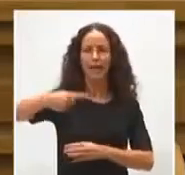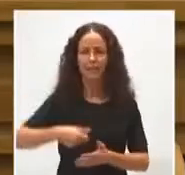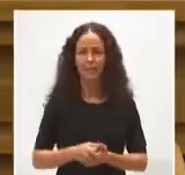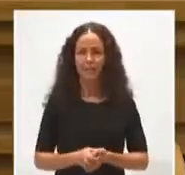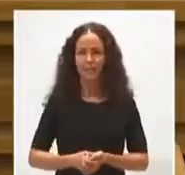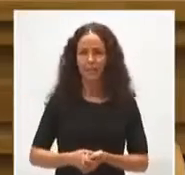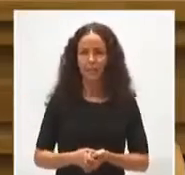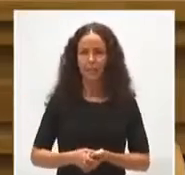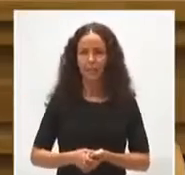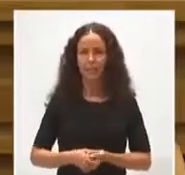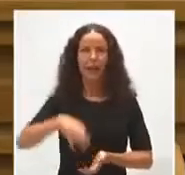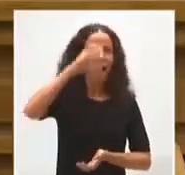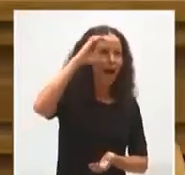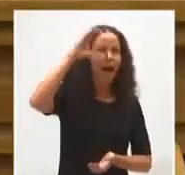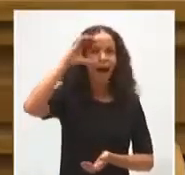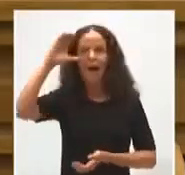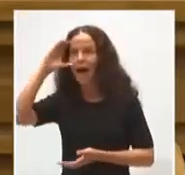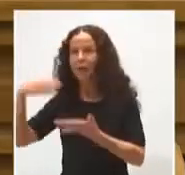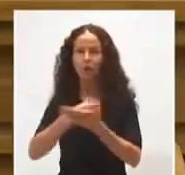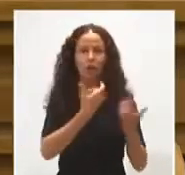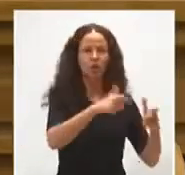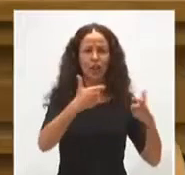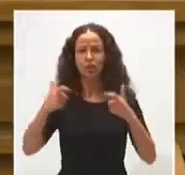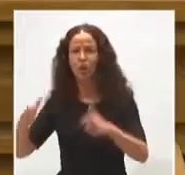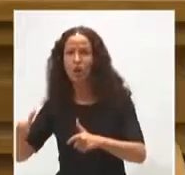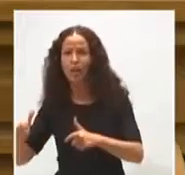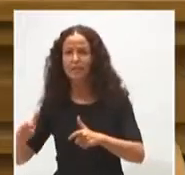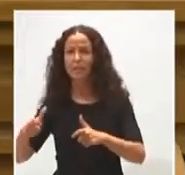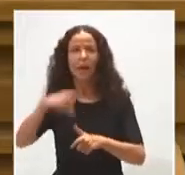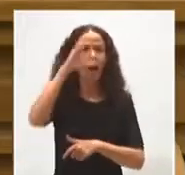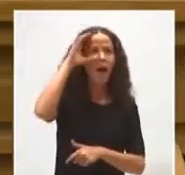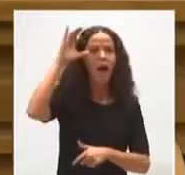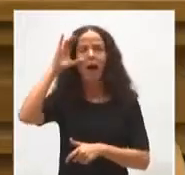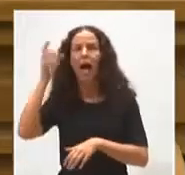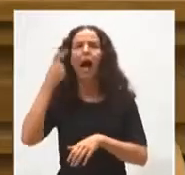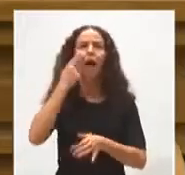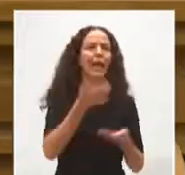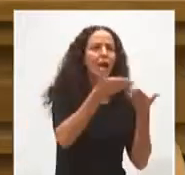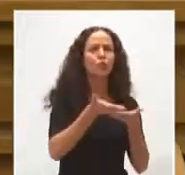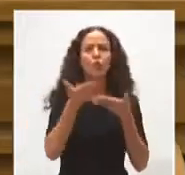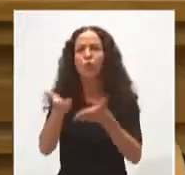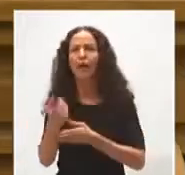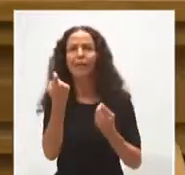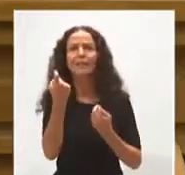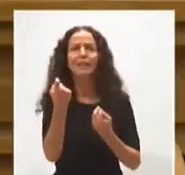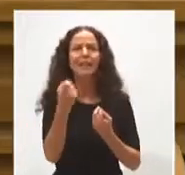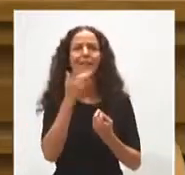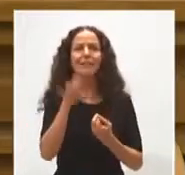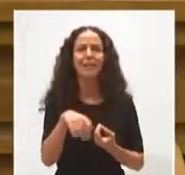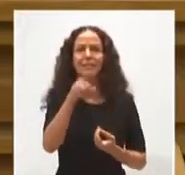la que más ha escuchado a todos los sectores para ampliar la horquilla de los ayuda bless porque muchos han quedado tan